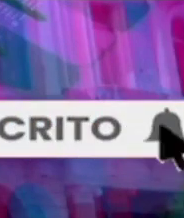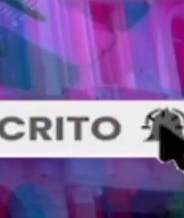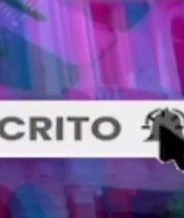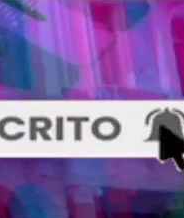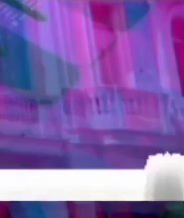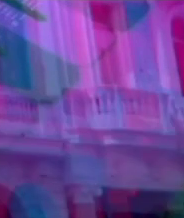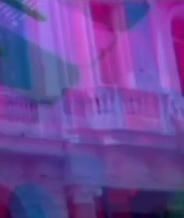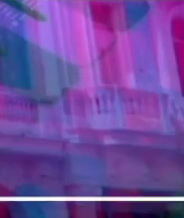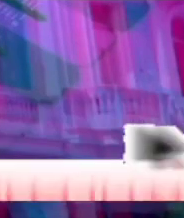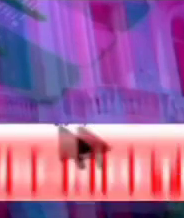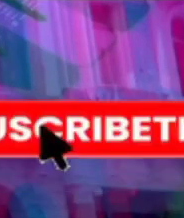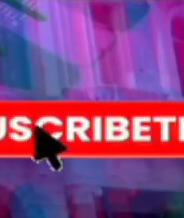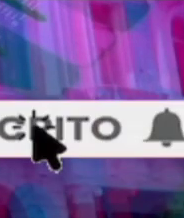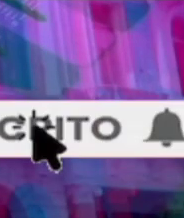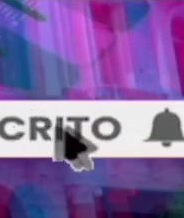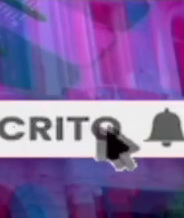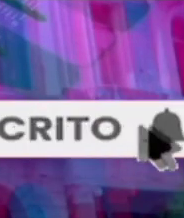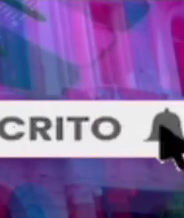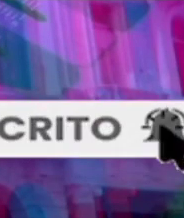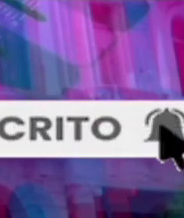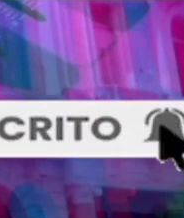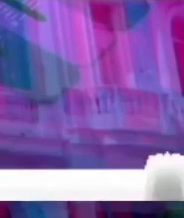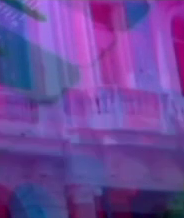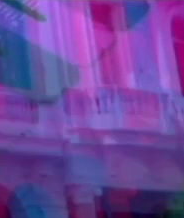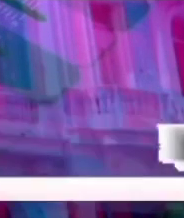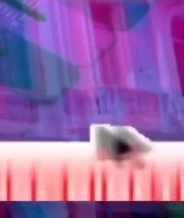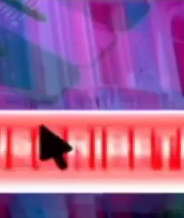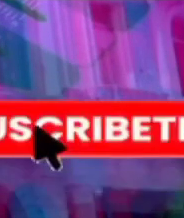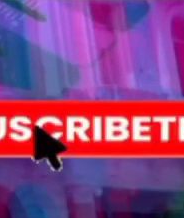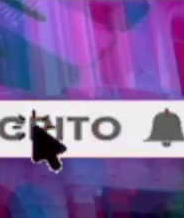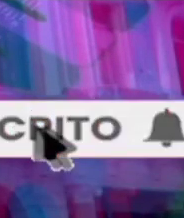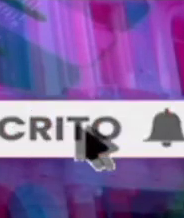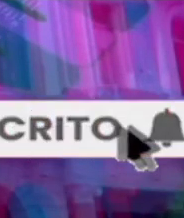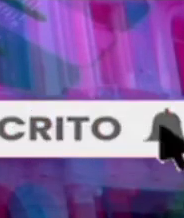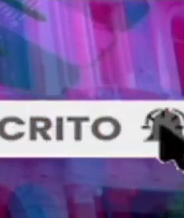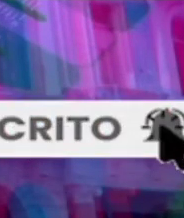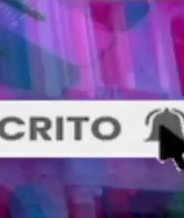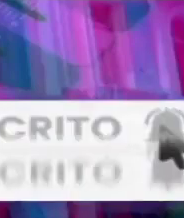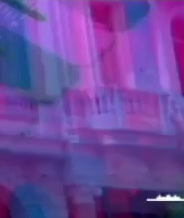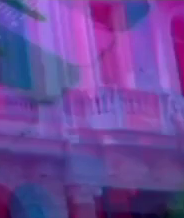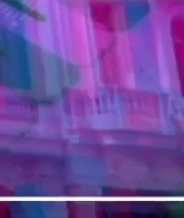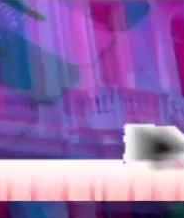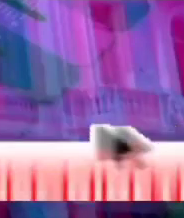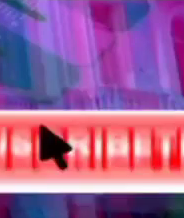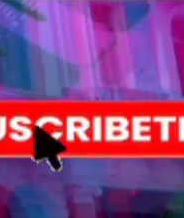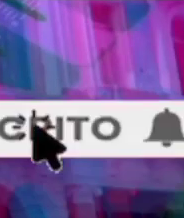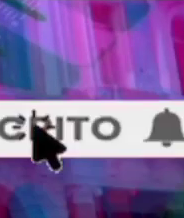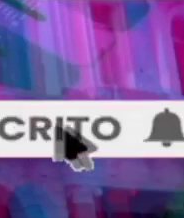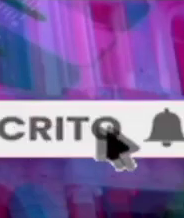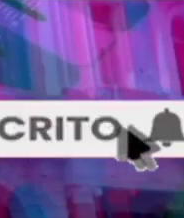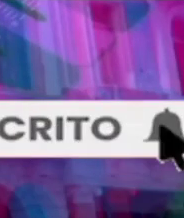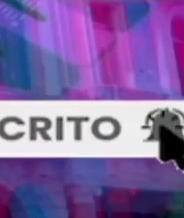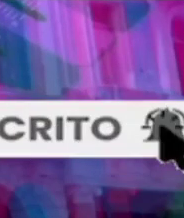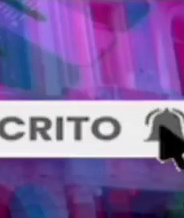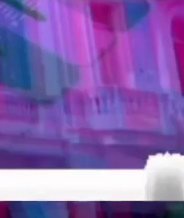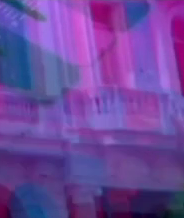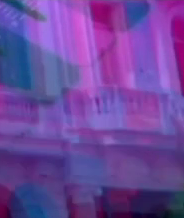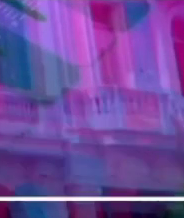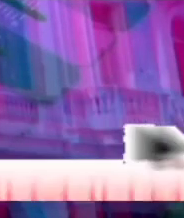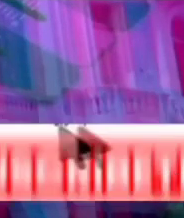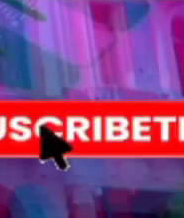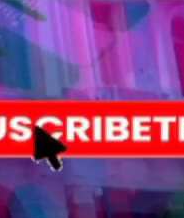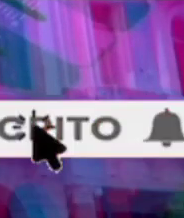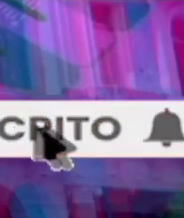amigos. Y no olvides darle a la campanita, así la plataforma te notificará cuando subamos un